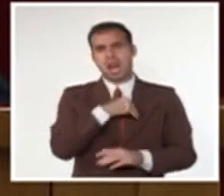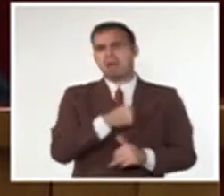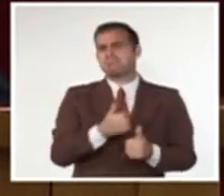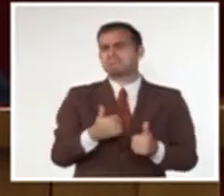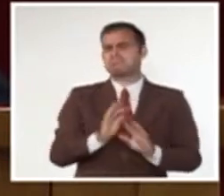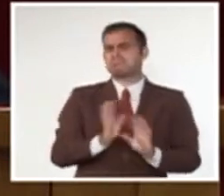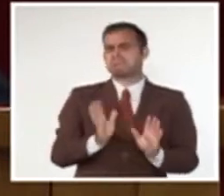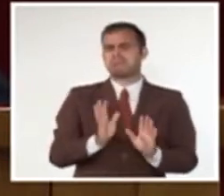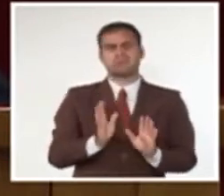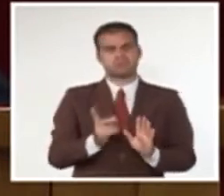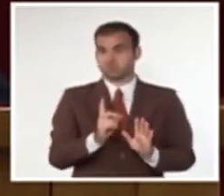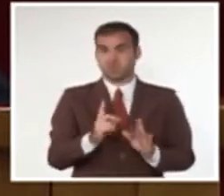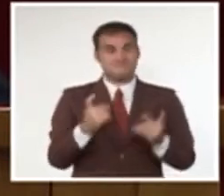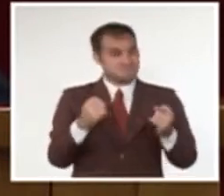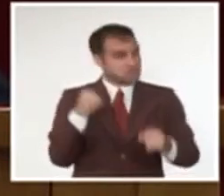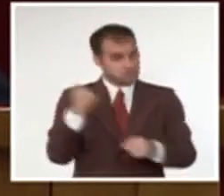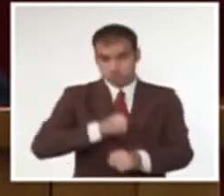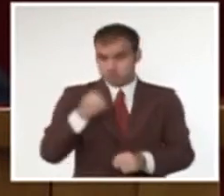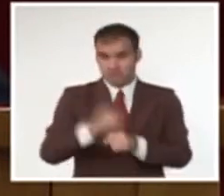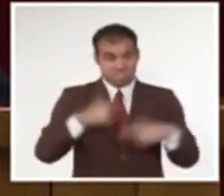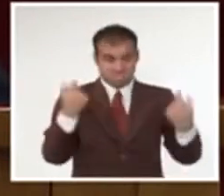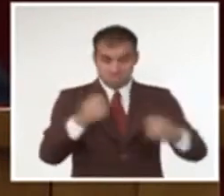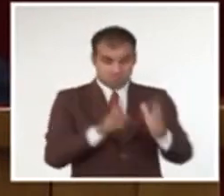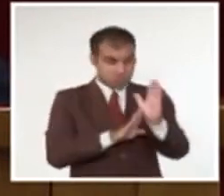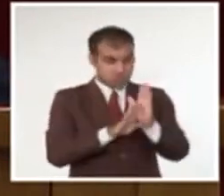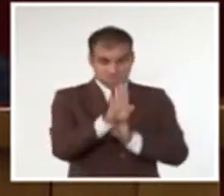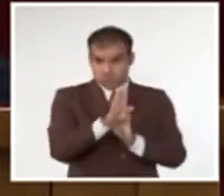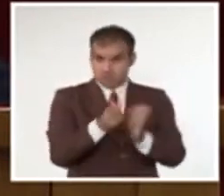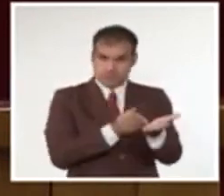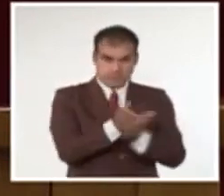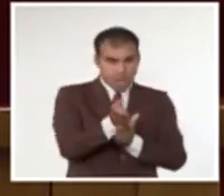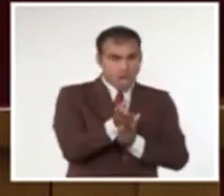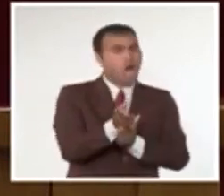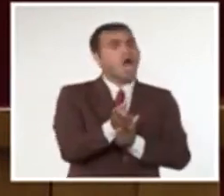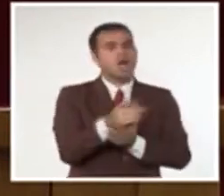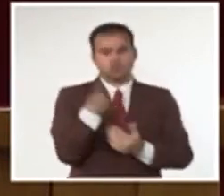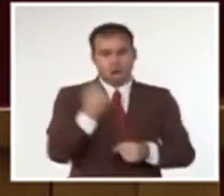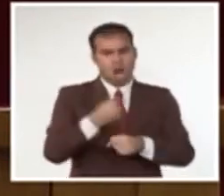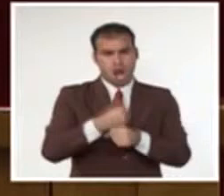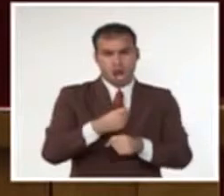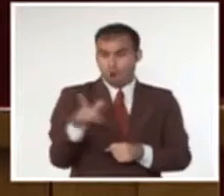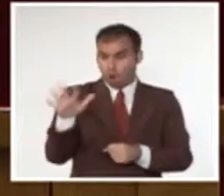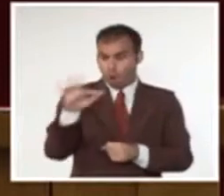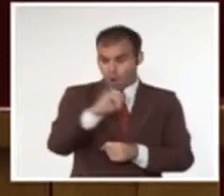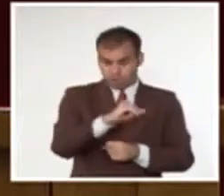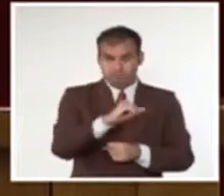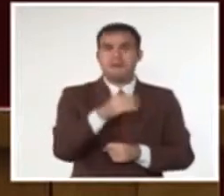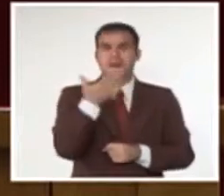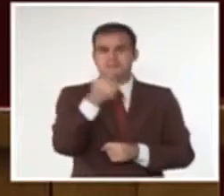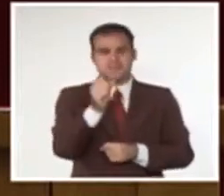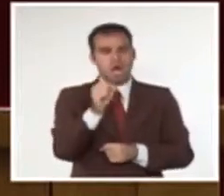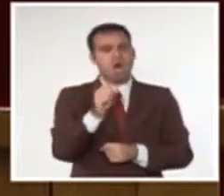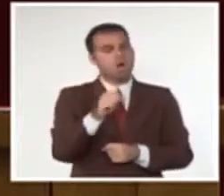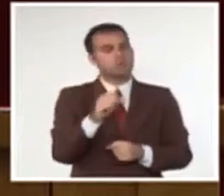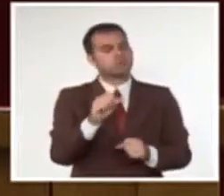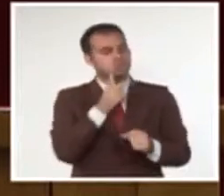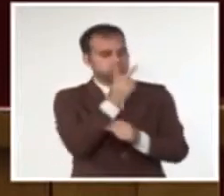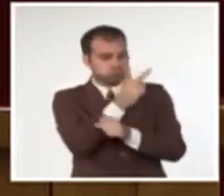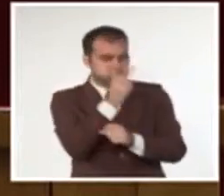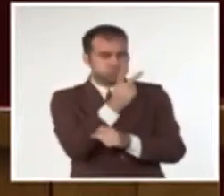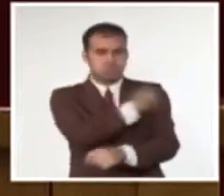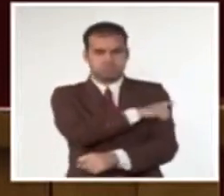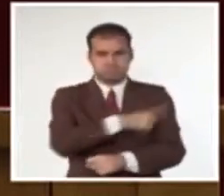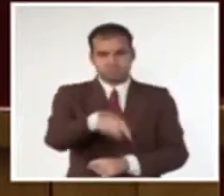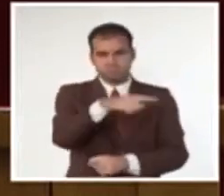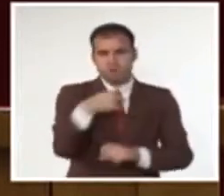que podemos alcanzar, está trabajando todos los días por profundizar su democracia y los mecanismos y vías